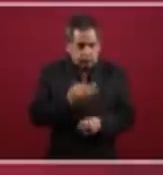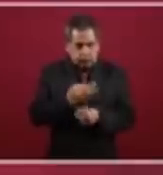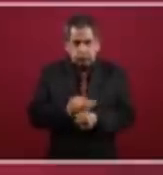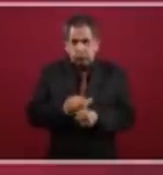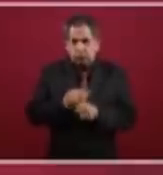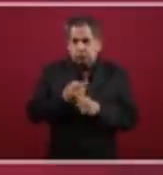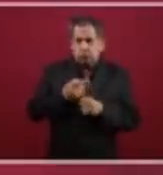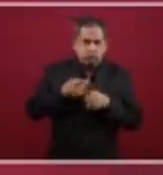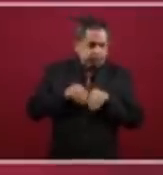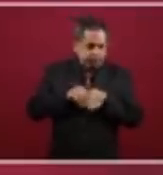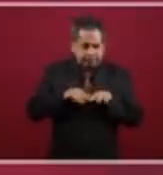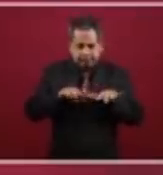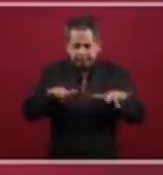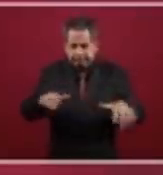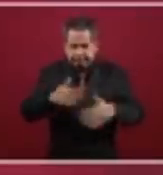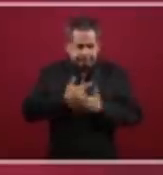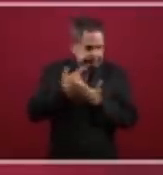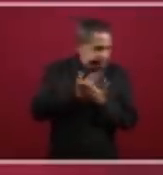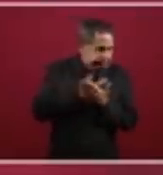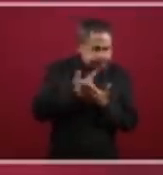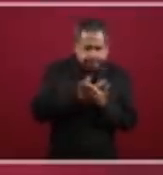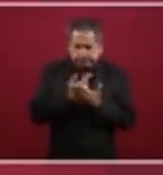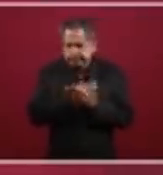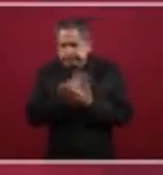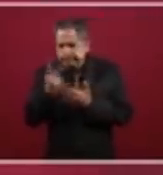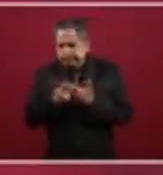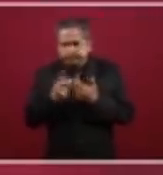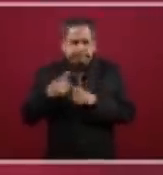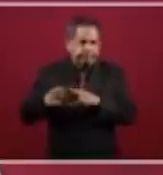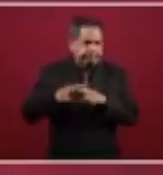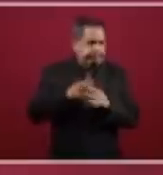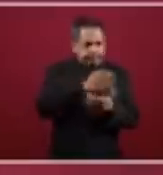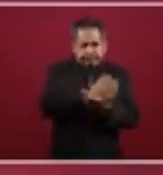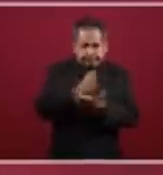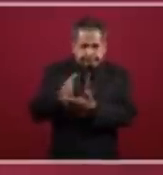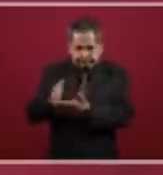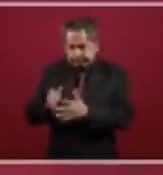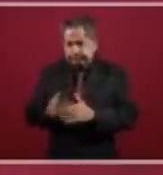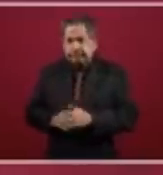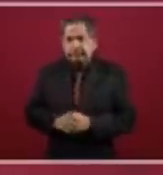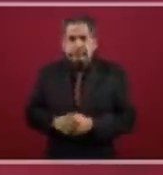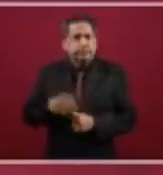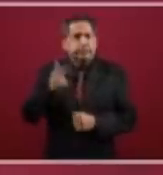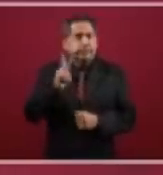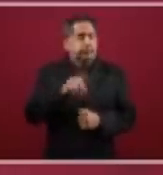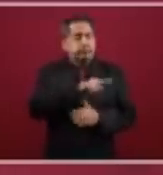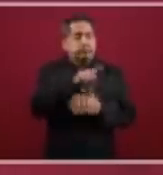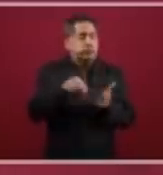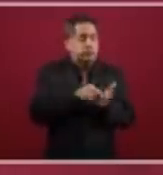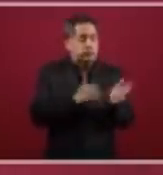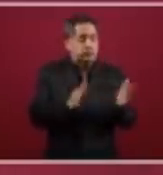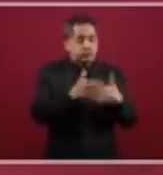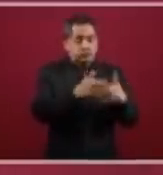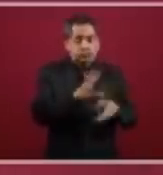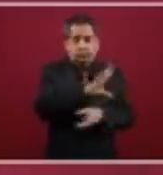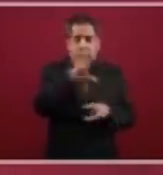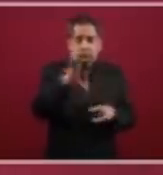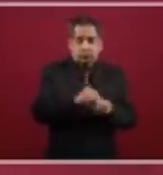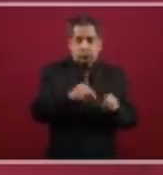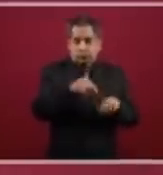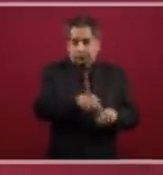año, están desplegando todos los programas y están haciendo esta función. Pero los centros integradores que ya